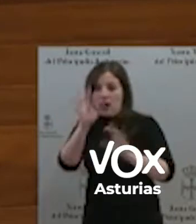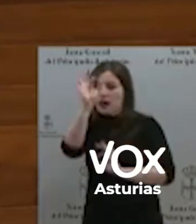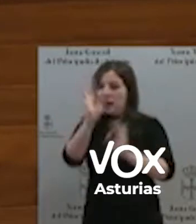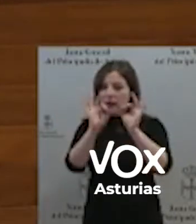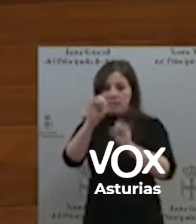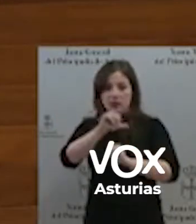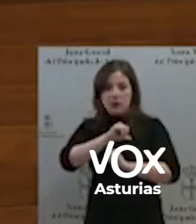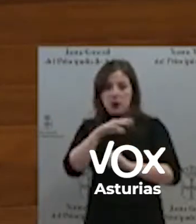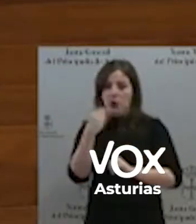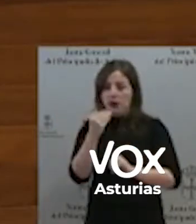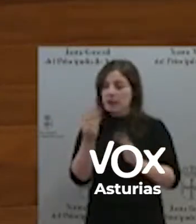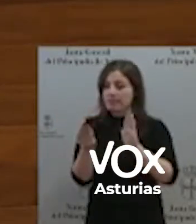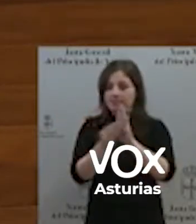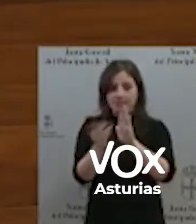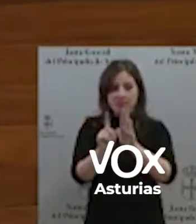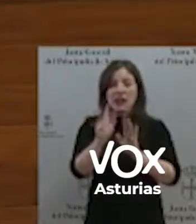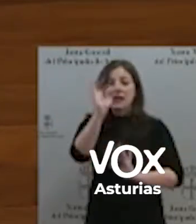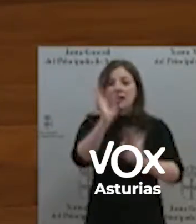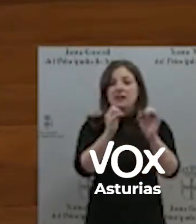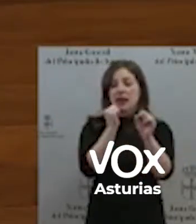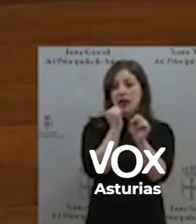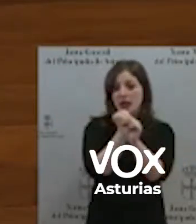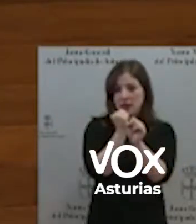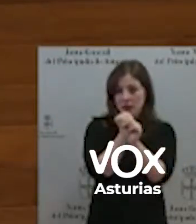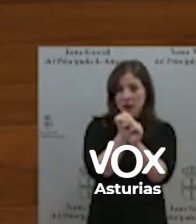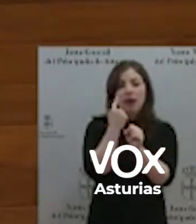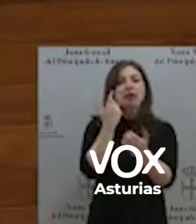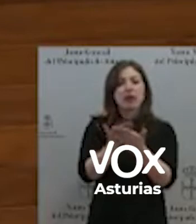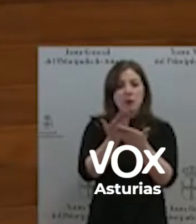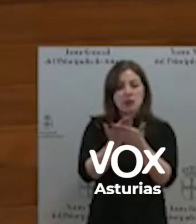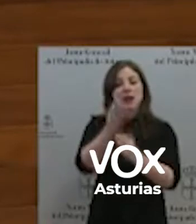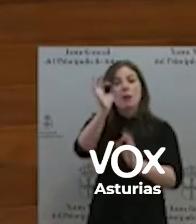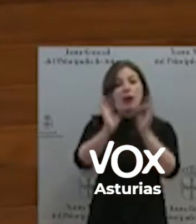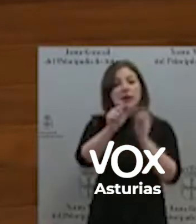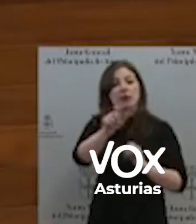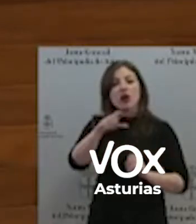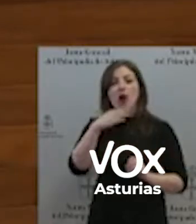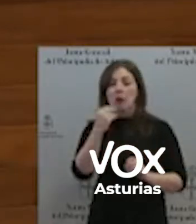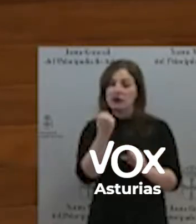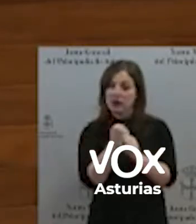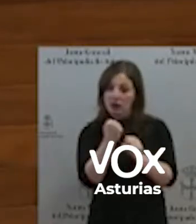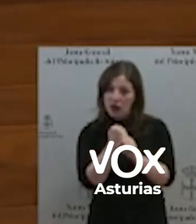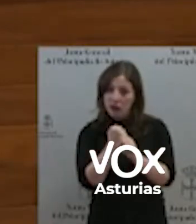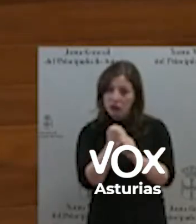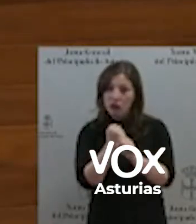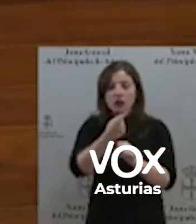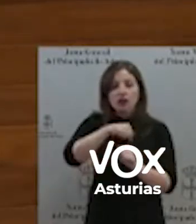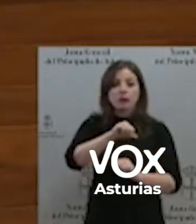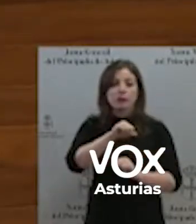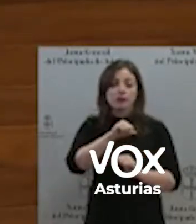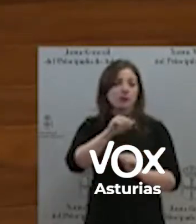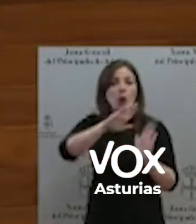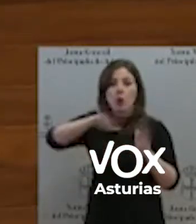actividad donde se refleja el porcentaje de jóvenes que están trabajando nos pone a la cola en España, un